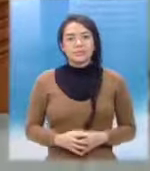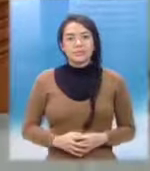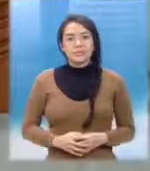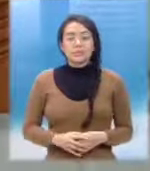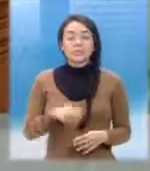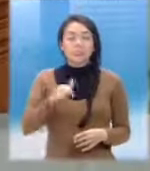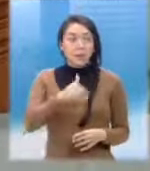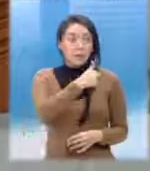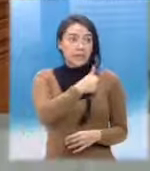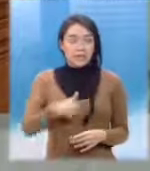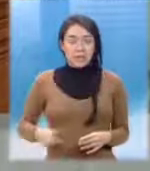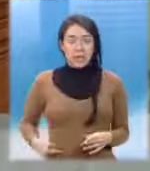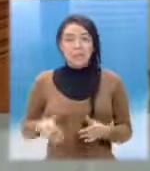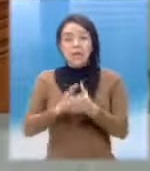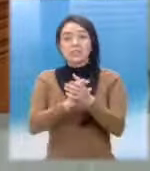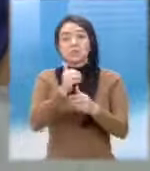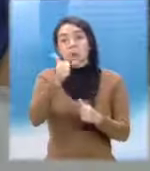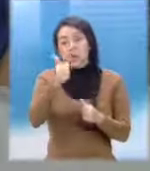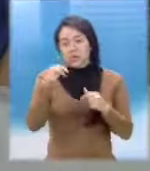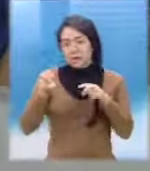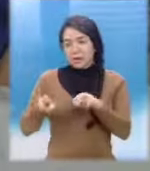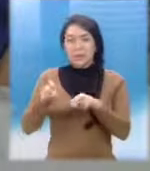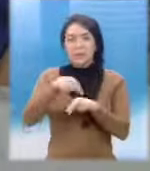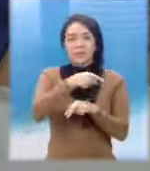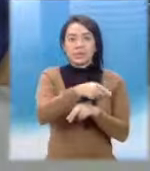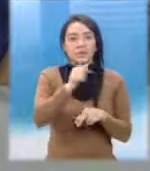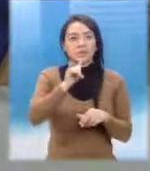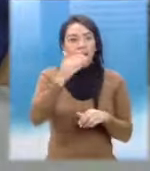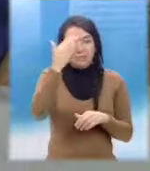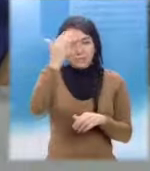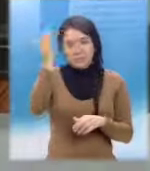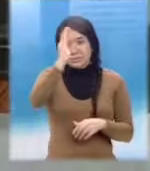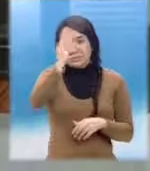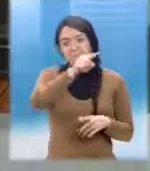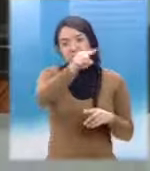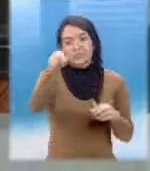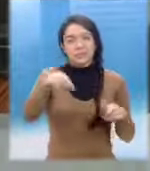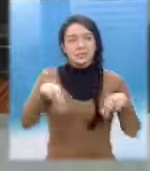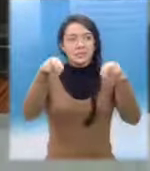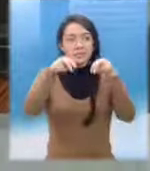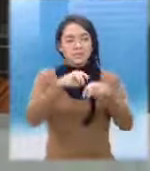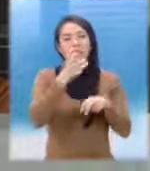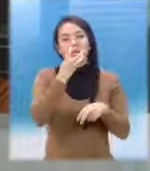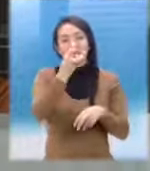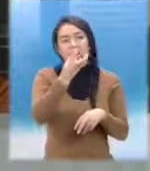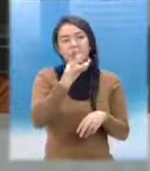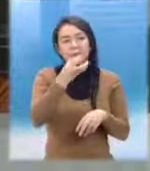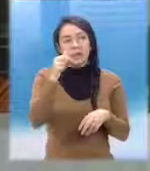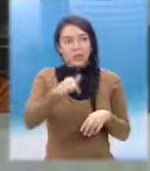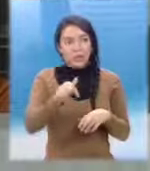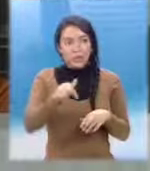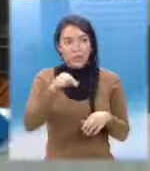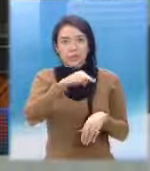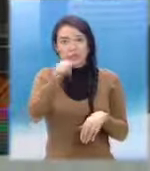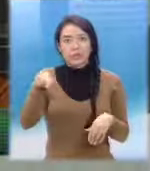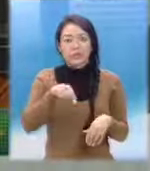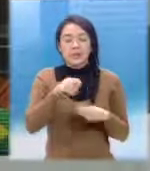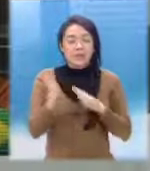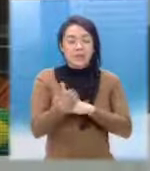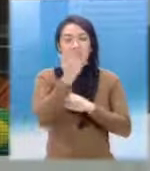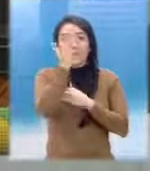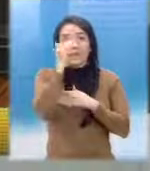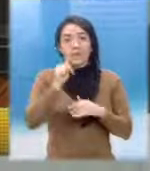El presidente, junto a su esposa y la vicepresidenta, saludaron a los presentes. Hoy es tiempo